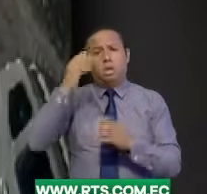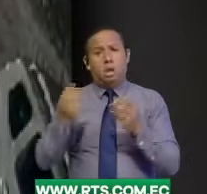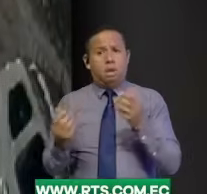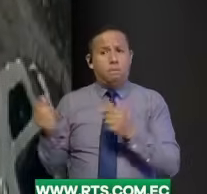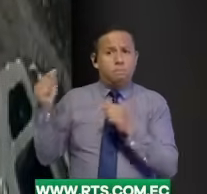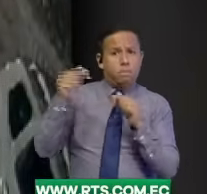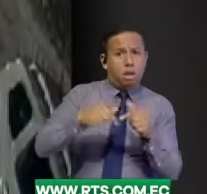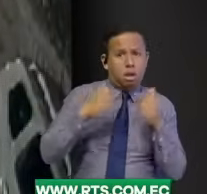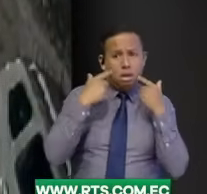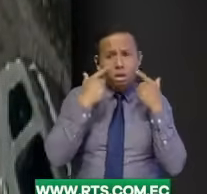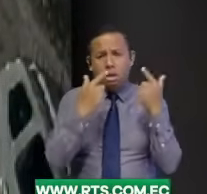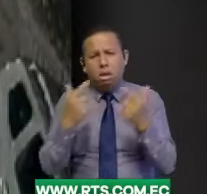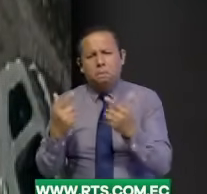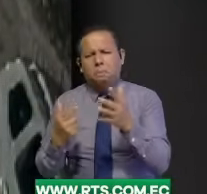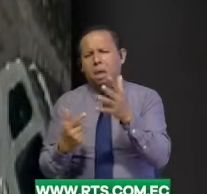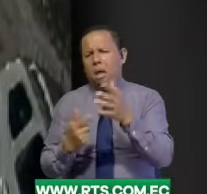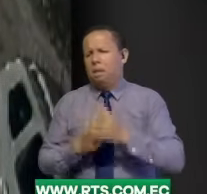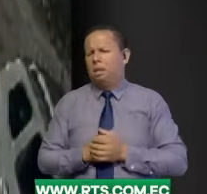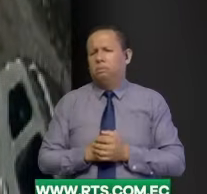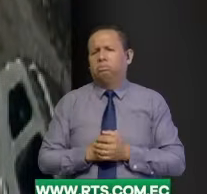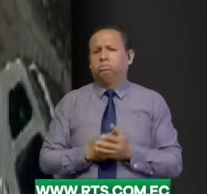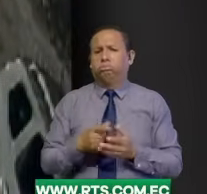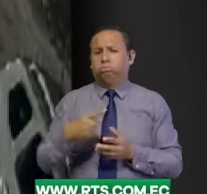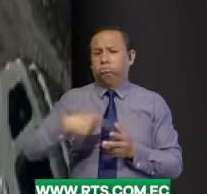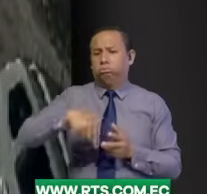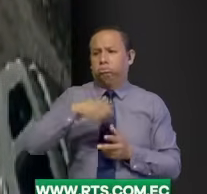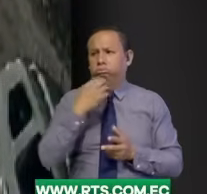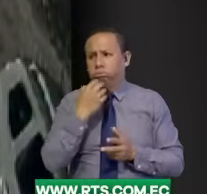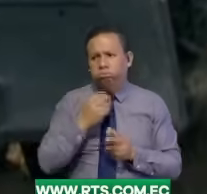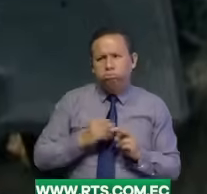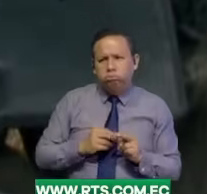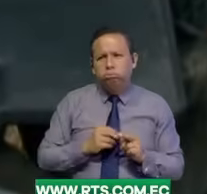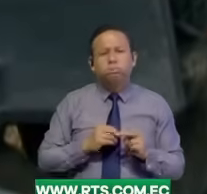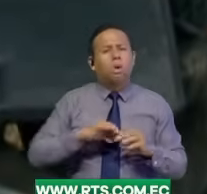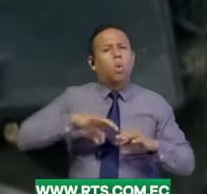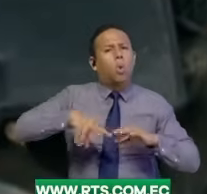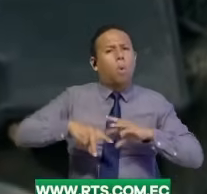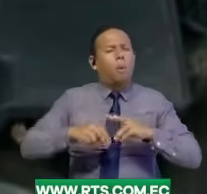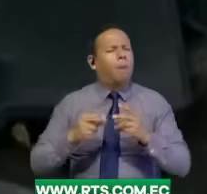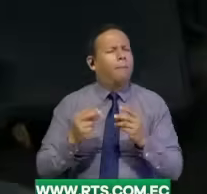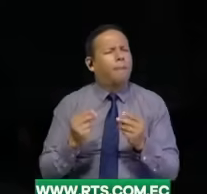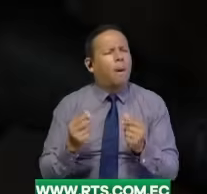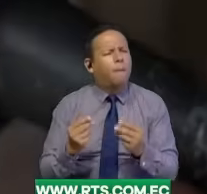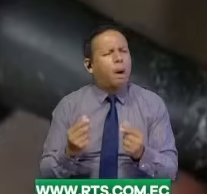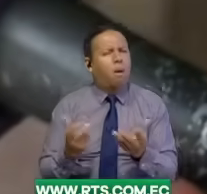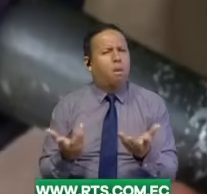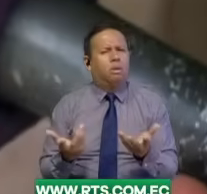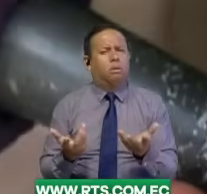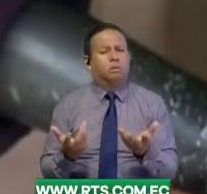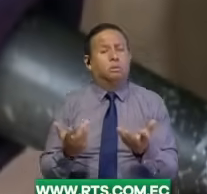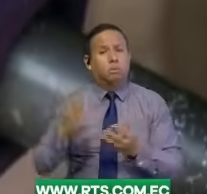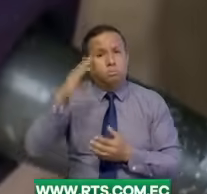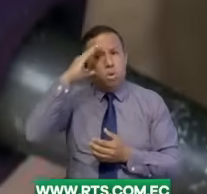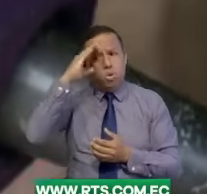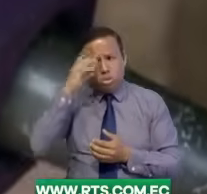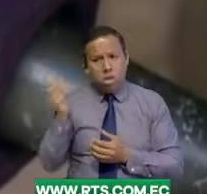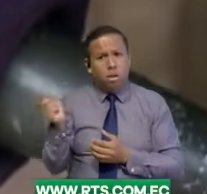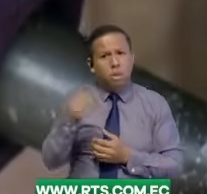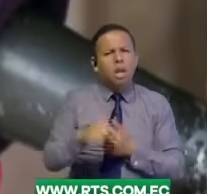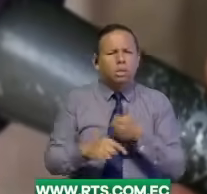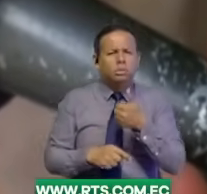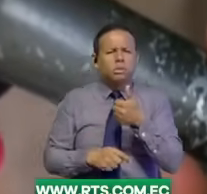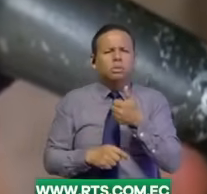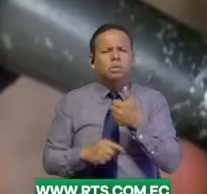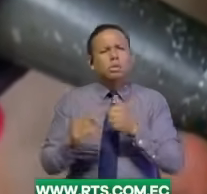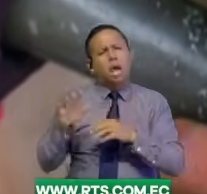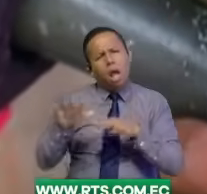suficientes. Los delincuentes se las ingenian para evadir los controles y hacer de las suyas en un abrir y cerrar de ojos. No es que la patrulla no pasa, sí pasa,